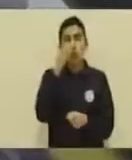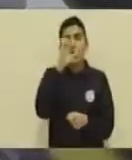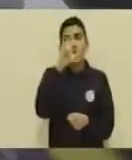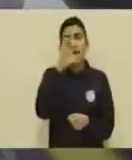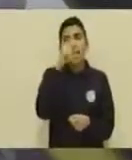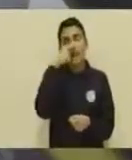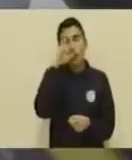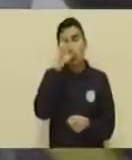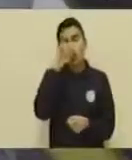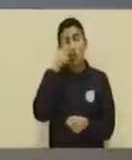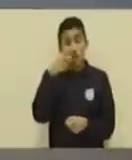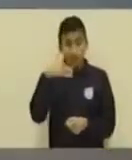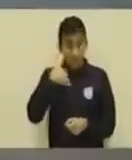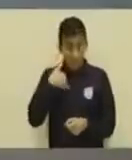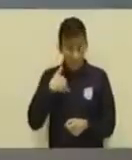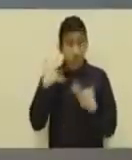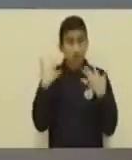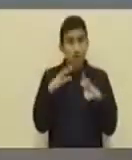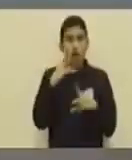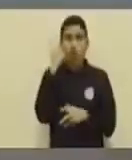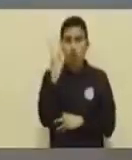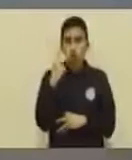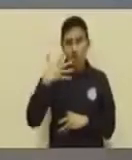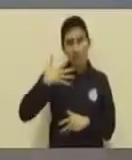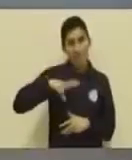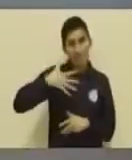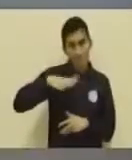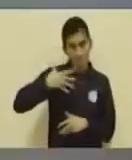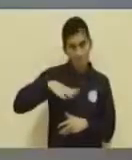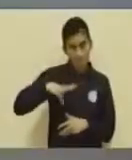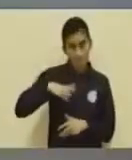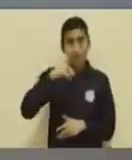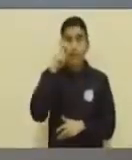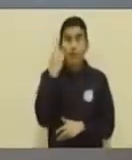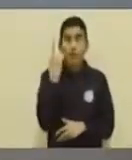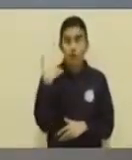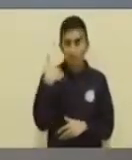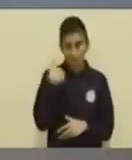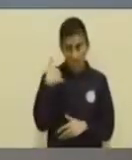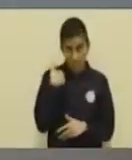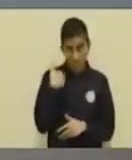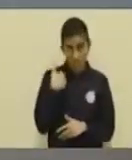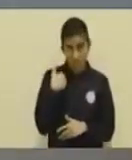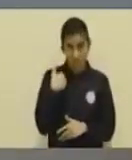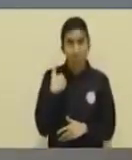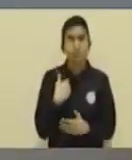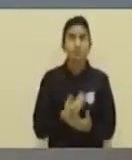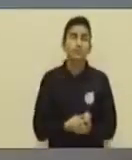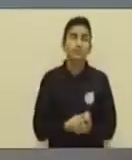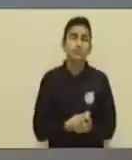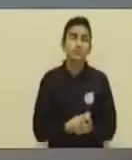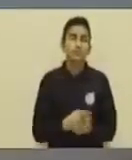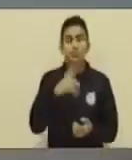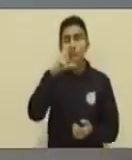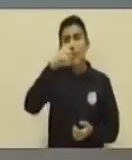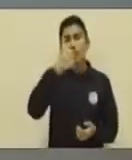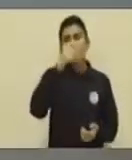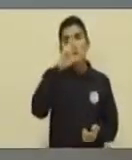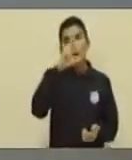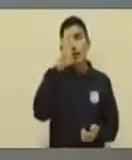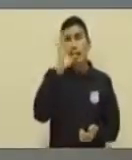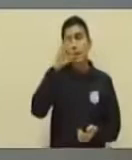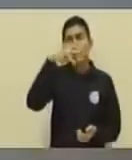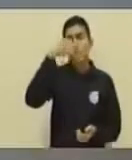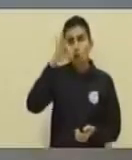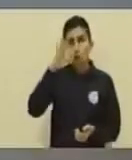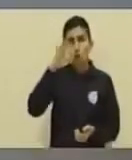perfecto. Entonces, tenemos acá dos ejemplos. Vamos a tomar como referencia al carbono,